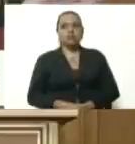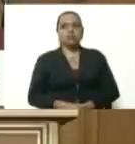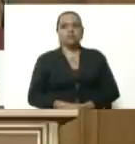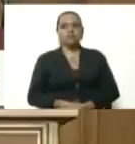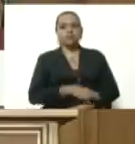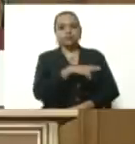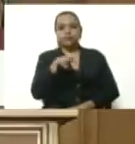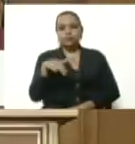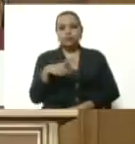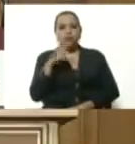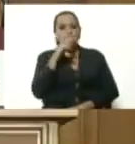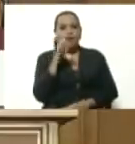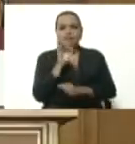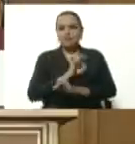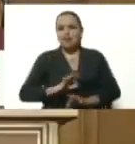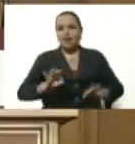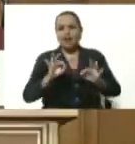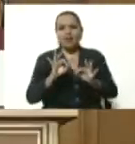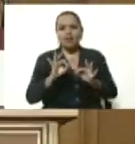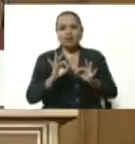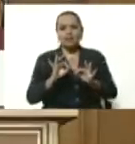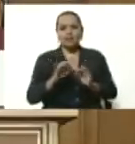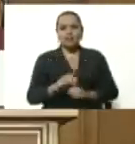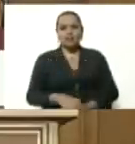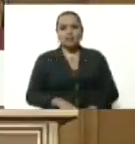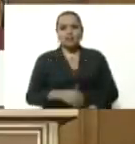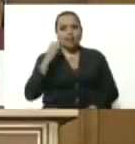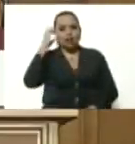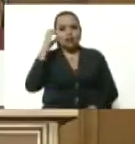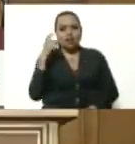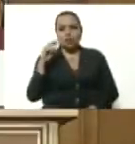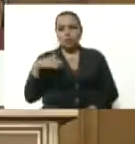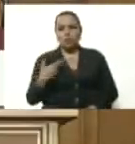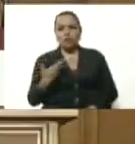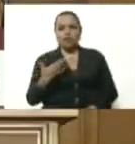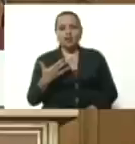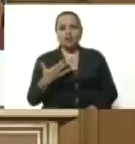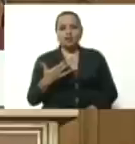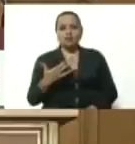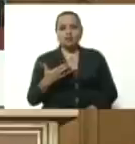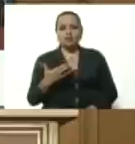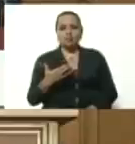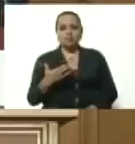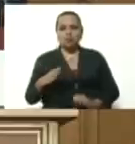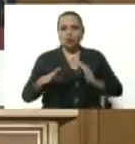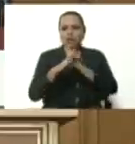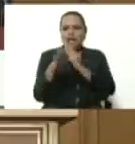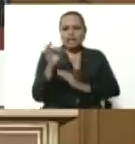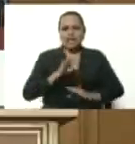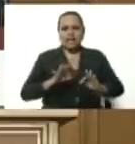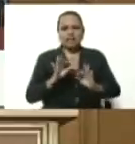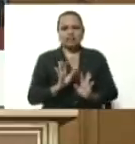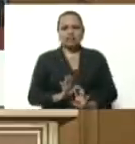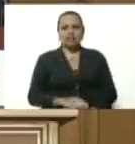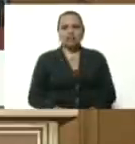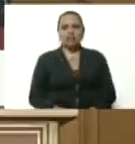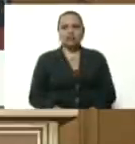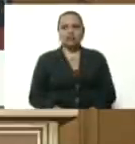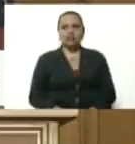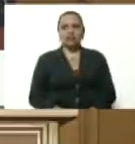no tenemos bienes en Europa, claro. No nos pueden congelar nada, porque no tenemos nada. Lo otro que dice es